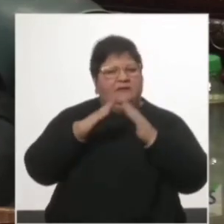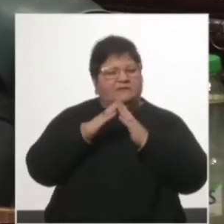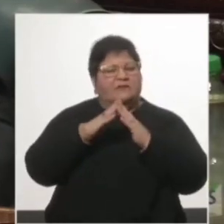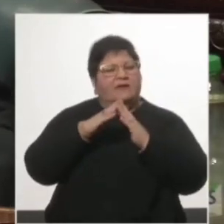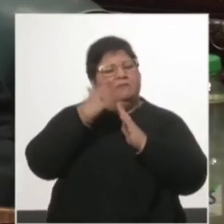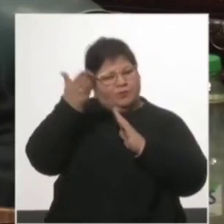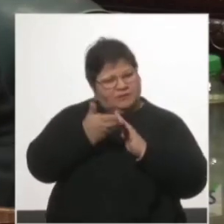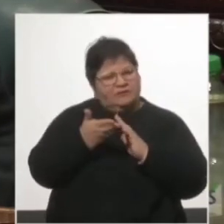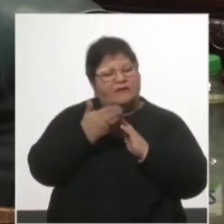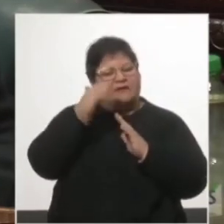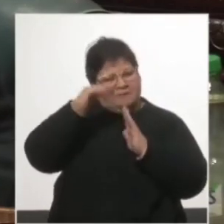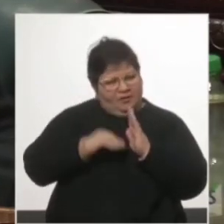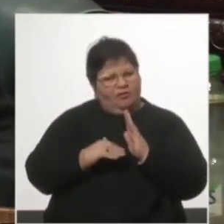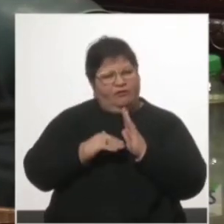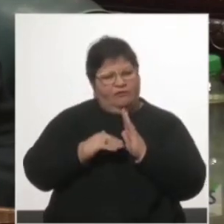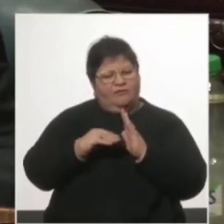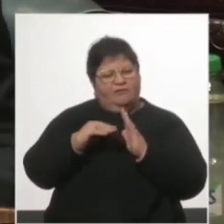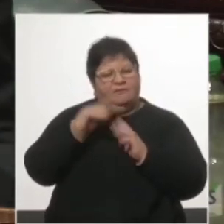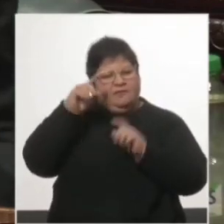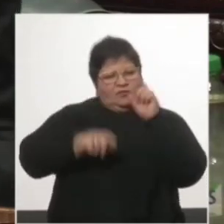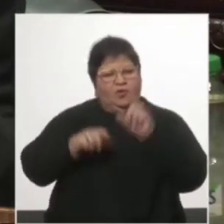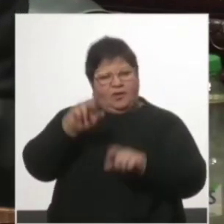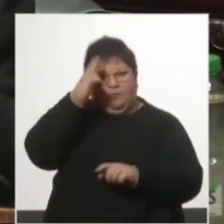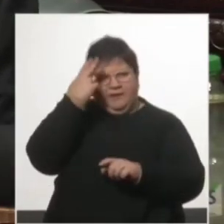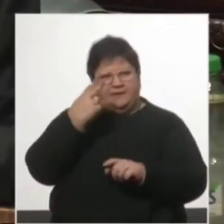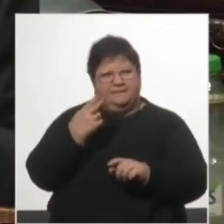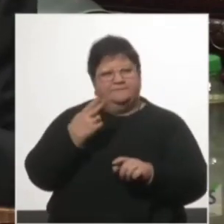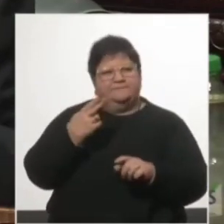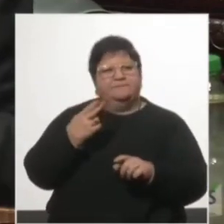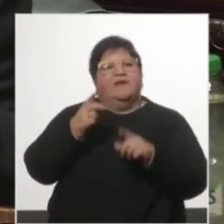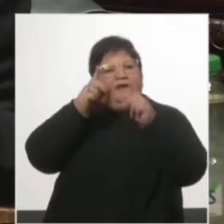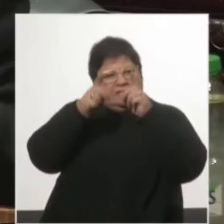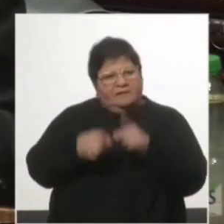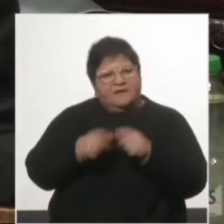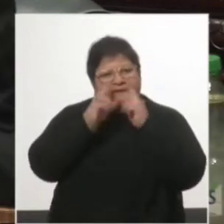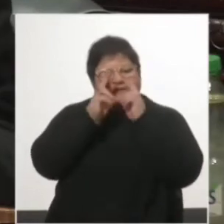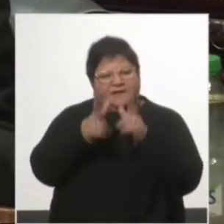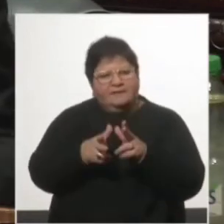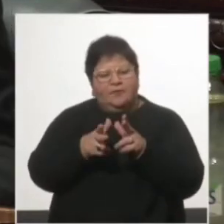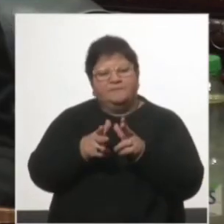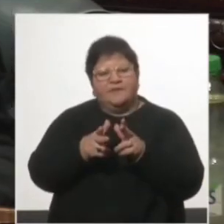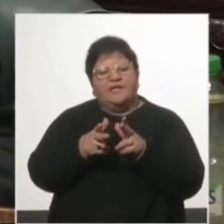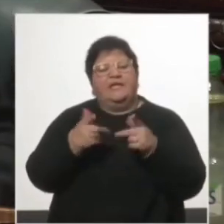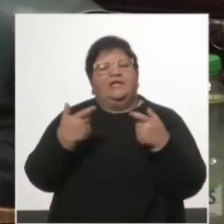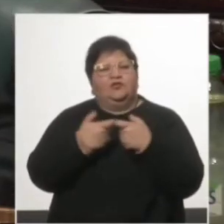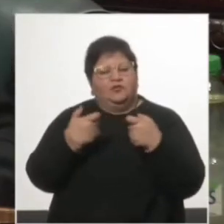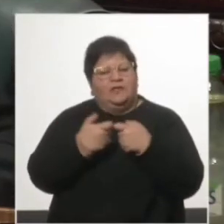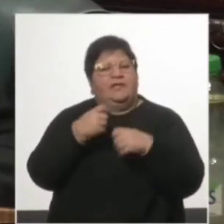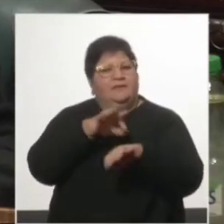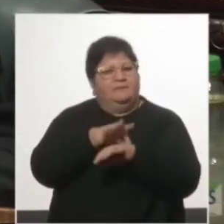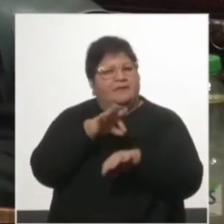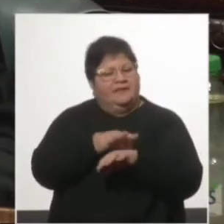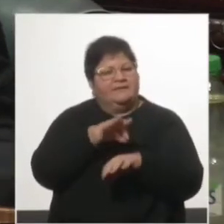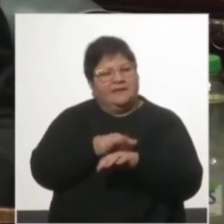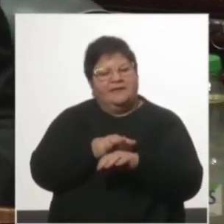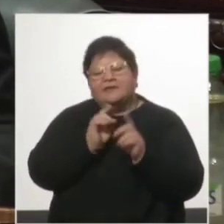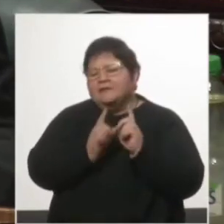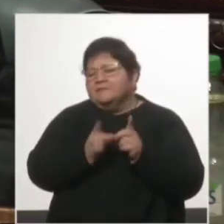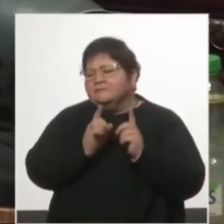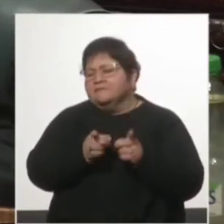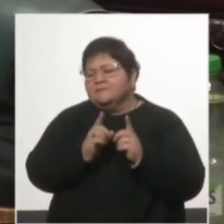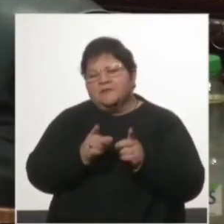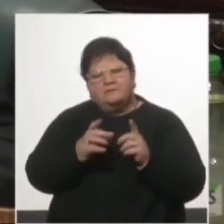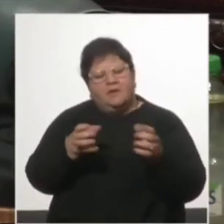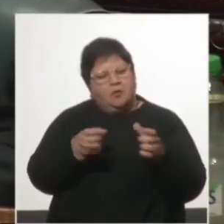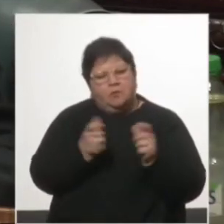de fallecidos. También escuchamos a las sociedades médicas en la misma comisión de seguimiento de la pandemia, que estábamos todos